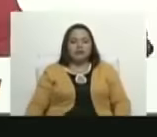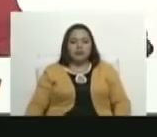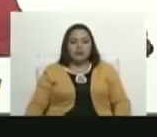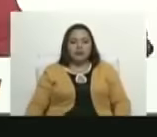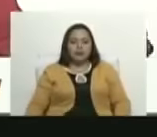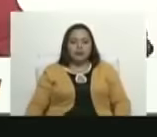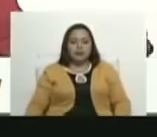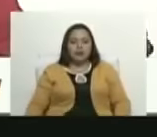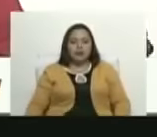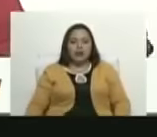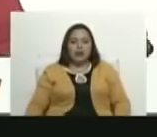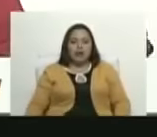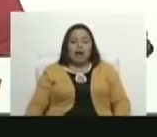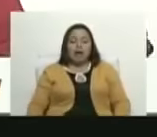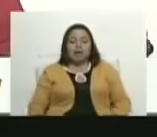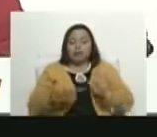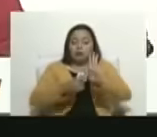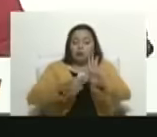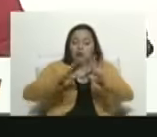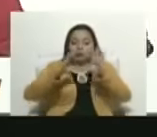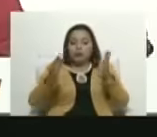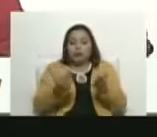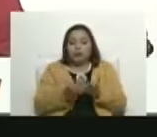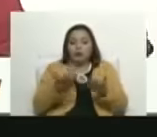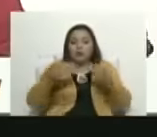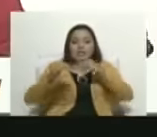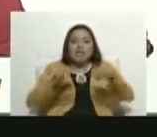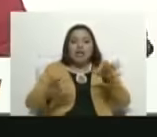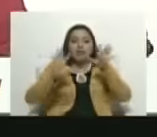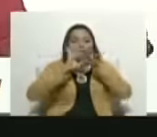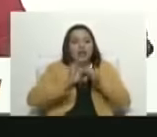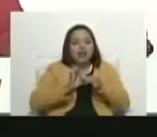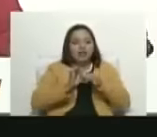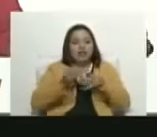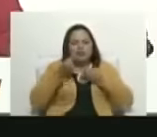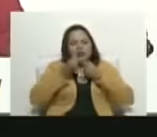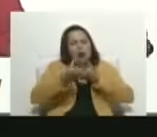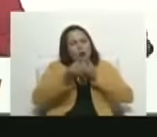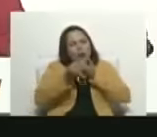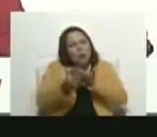al mundo es el mensaje de unidad. En el discurso del día